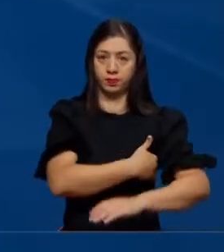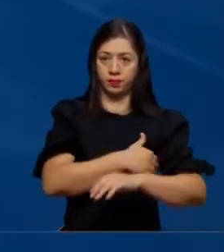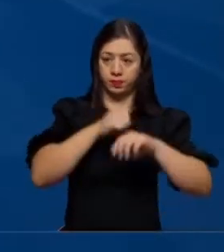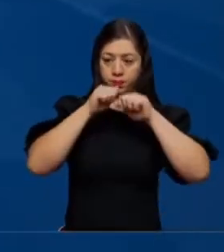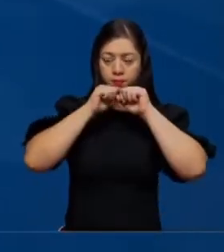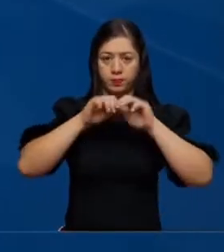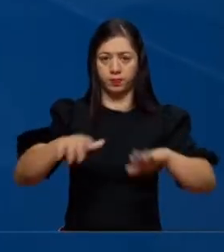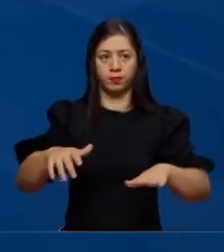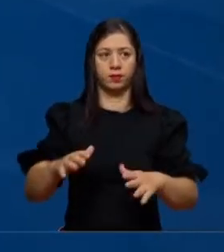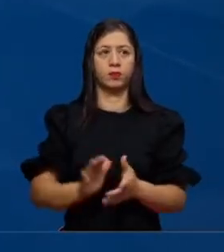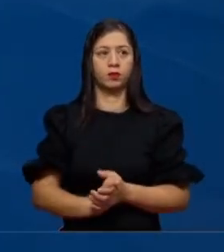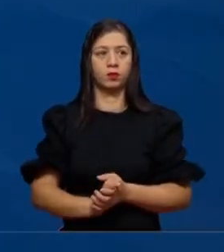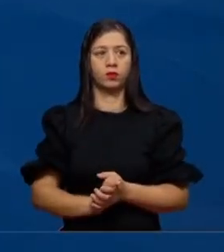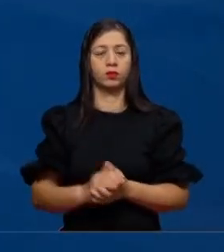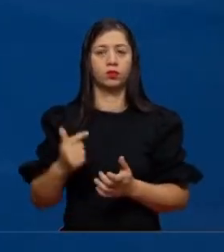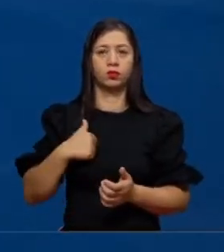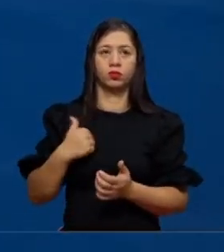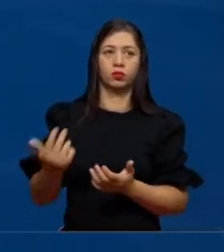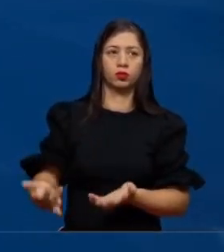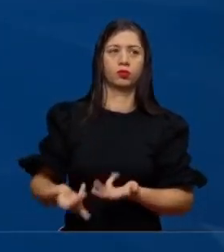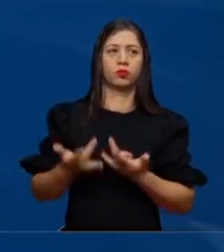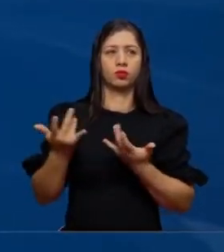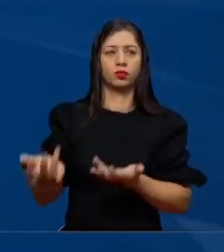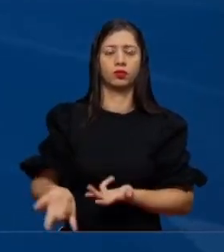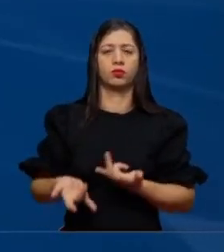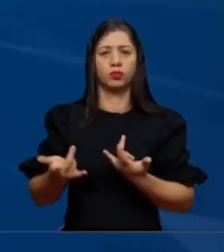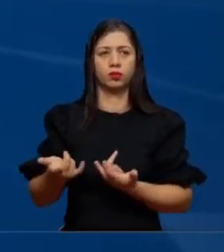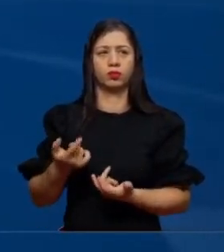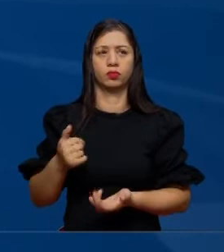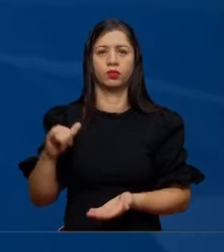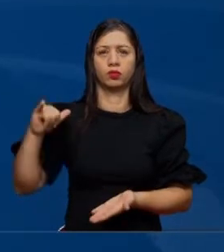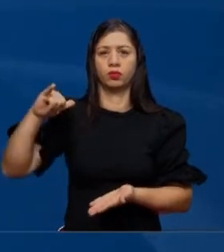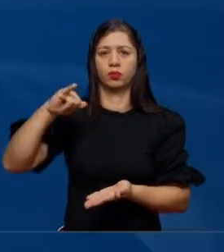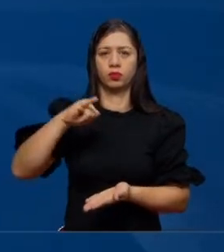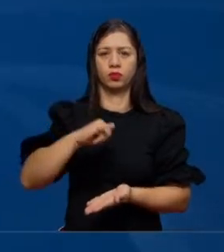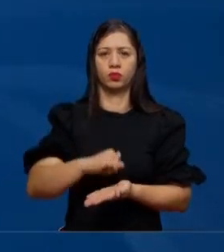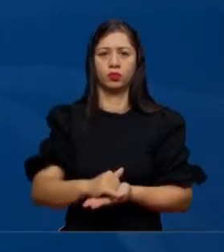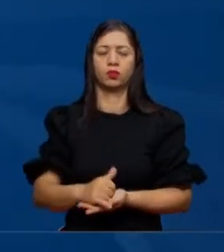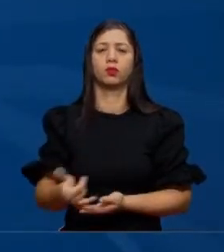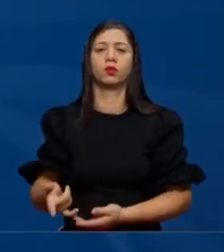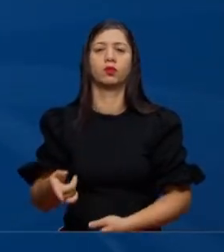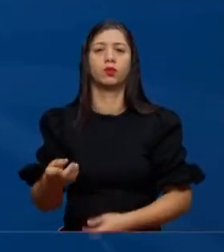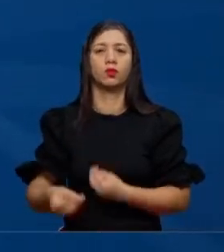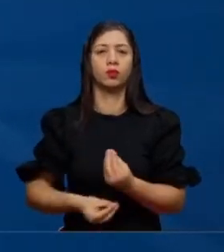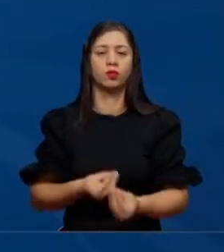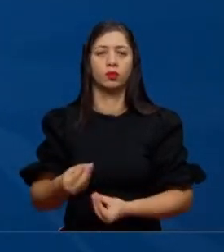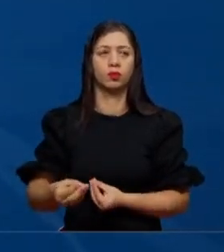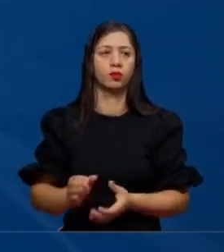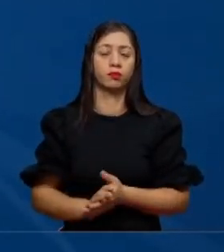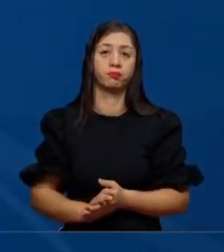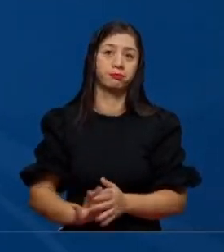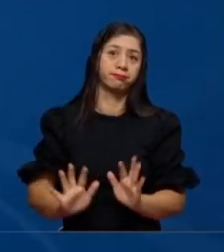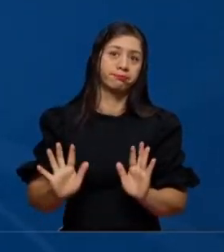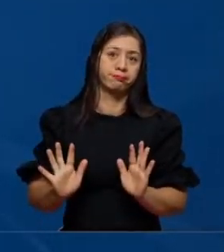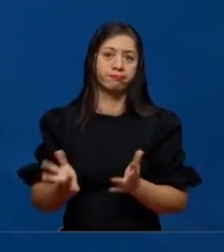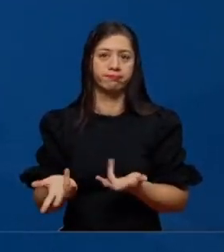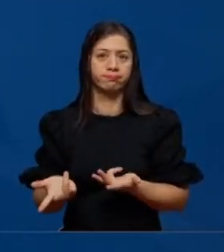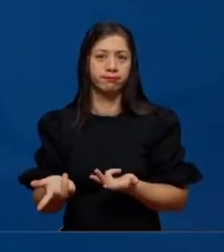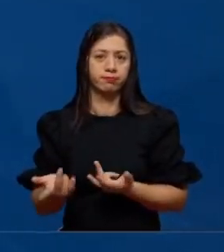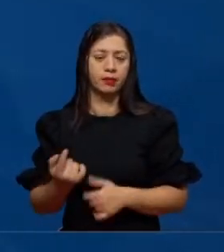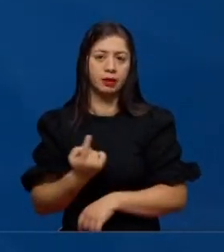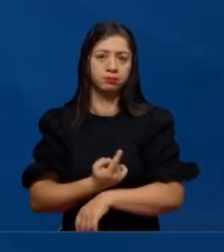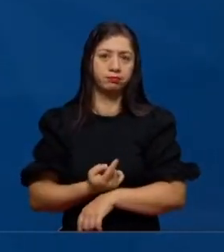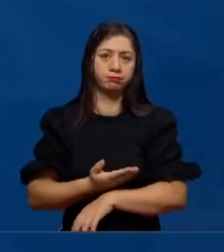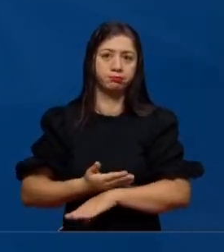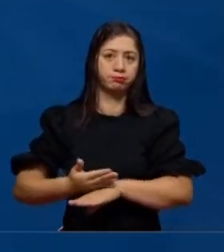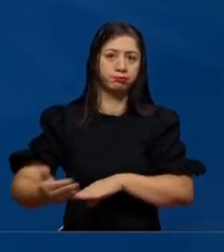me encontraba en espera para abordar dicho vuelo, el cual cubría la ruta. Se espera pues que las próximas horas,